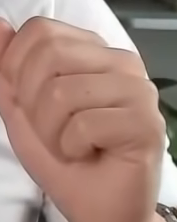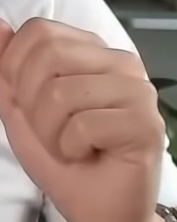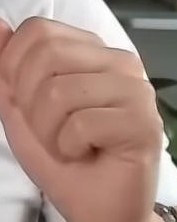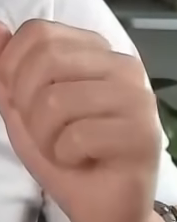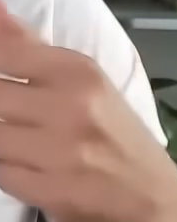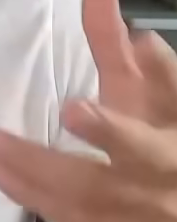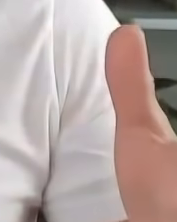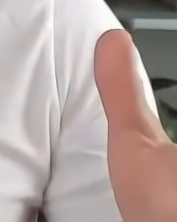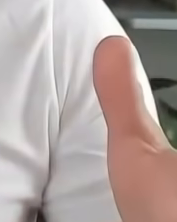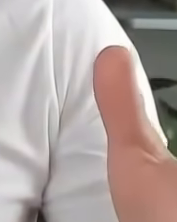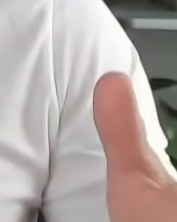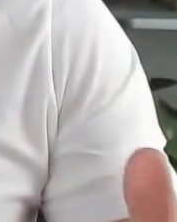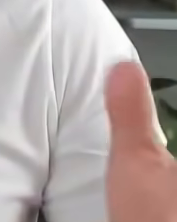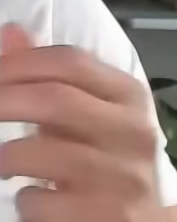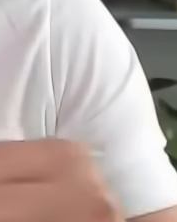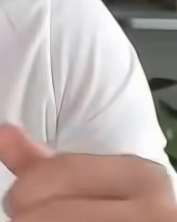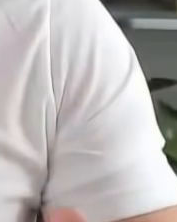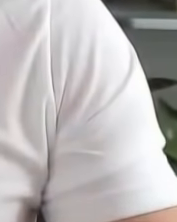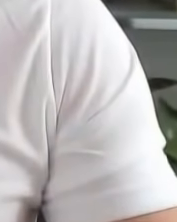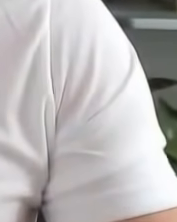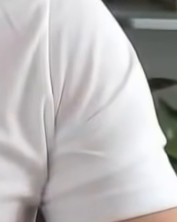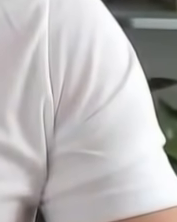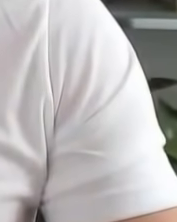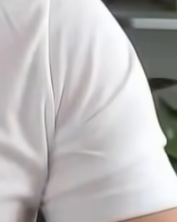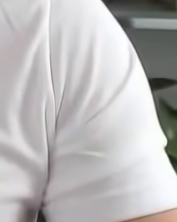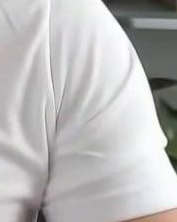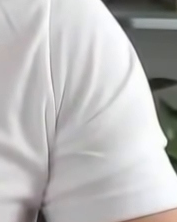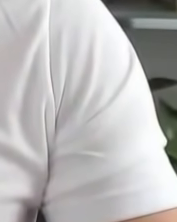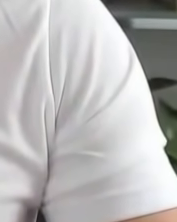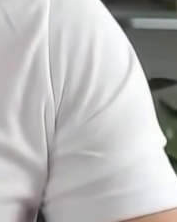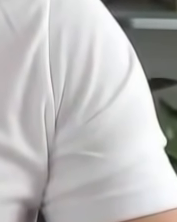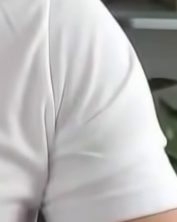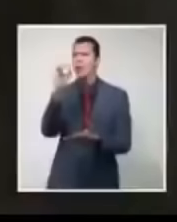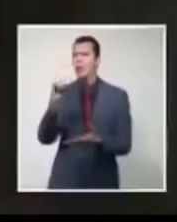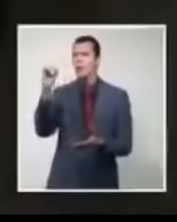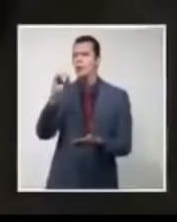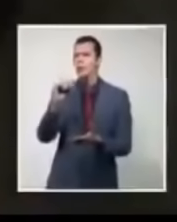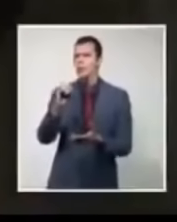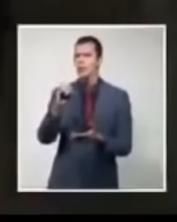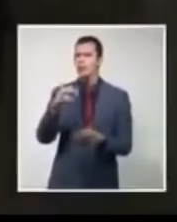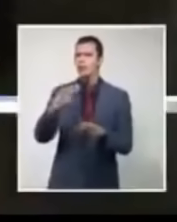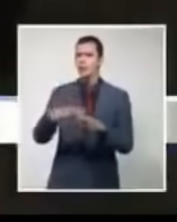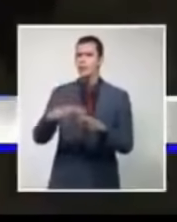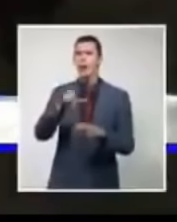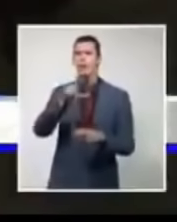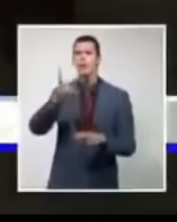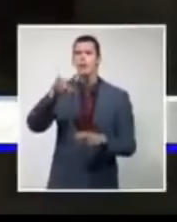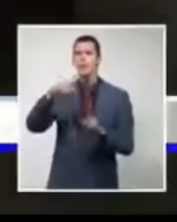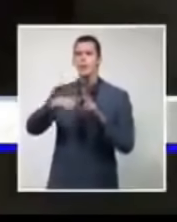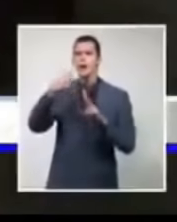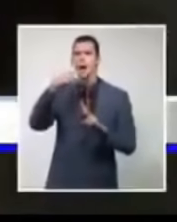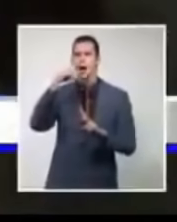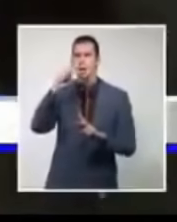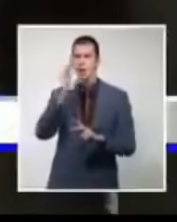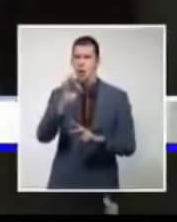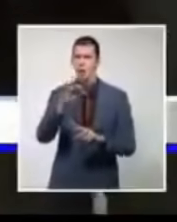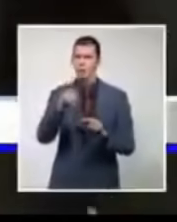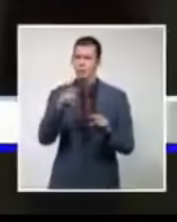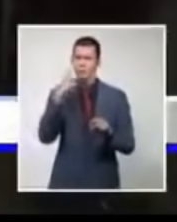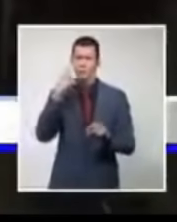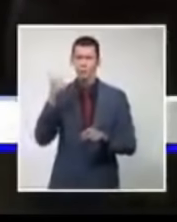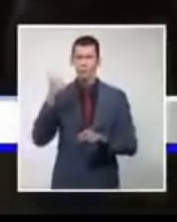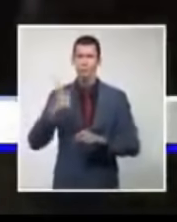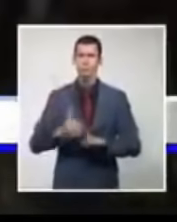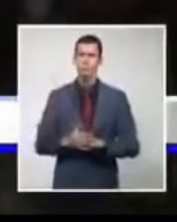haya comida y muestra de ello es este vídeo que vamos a poner este pasillo conduce a un